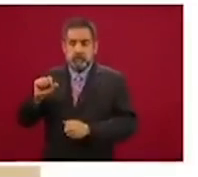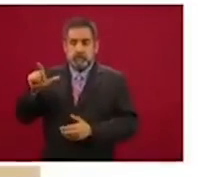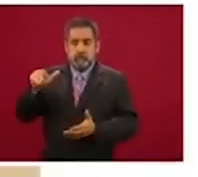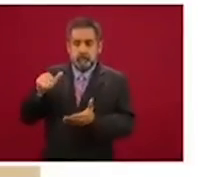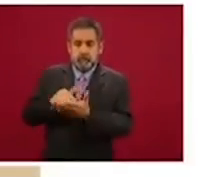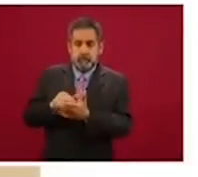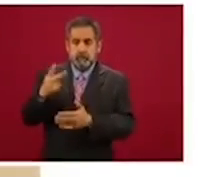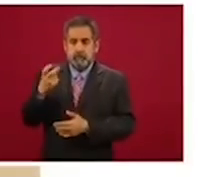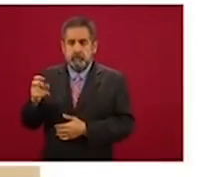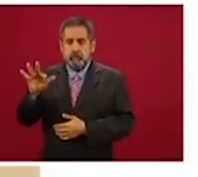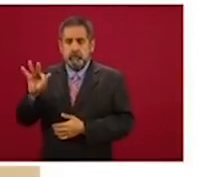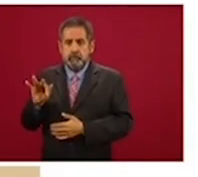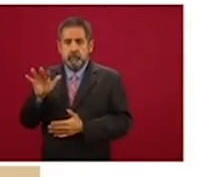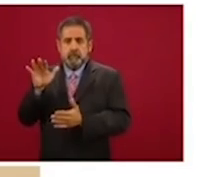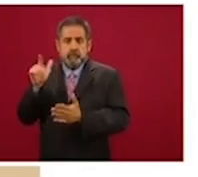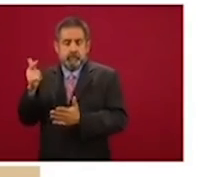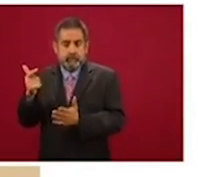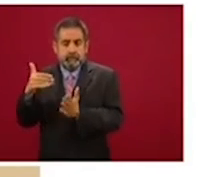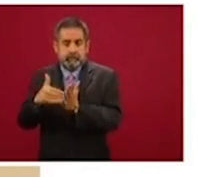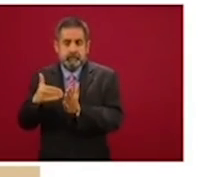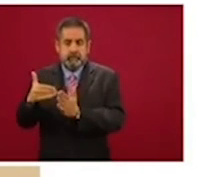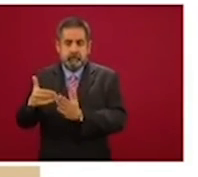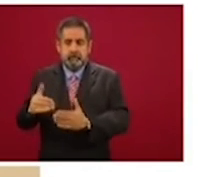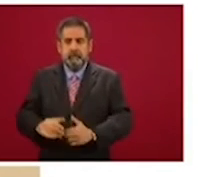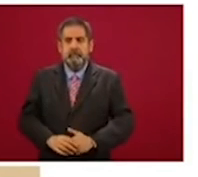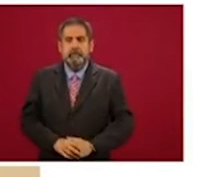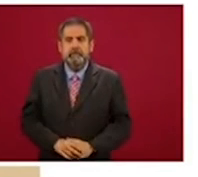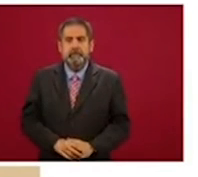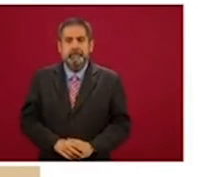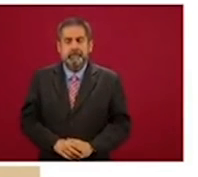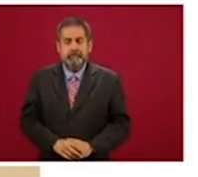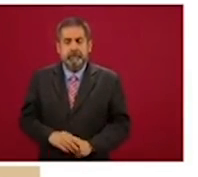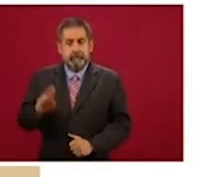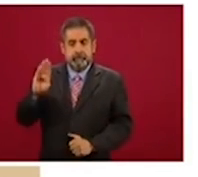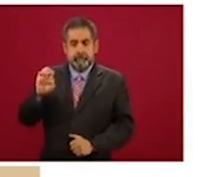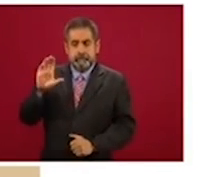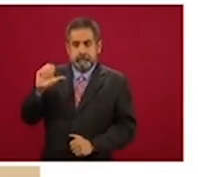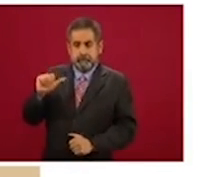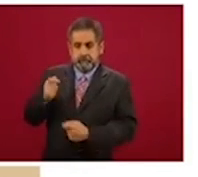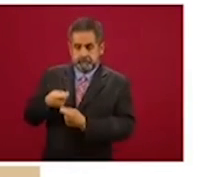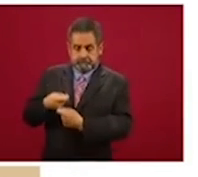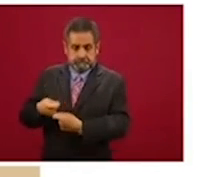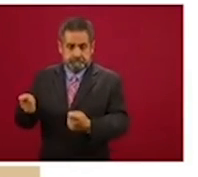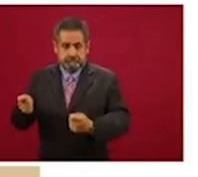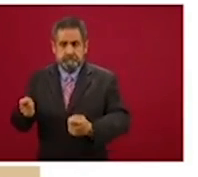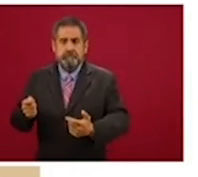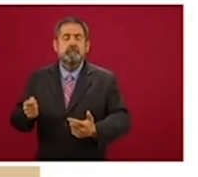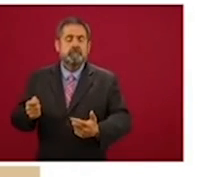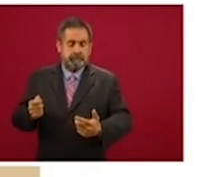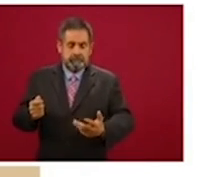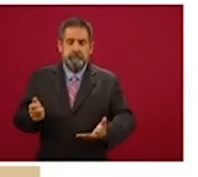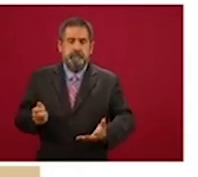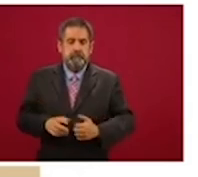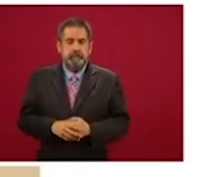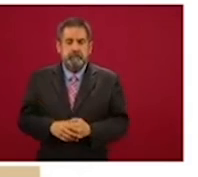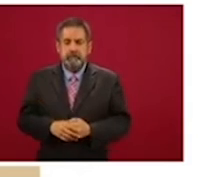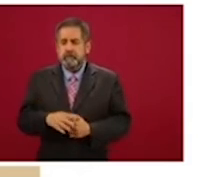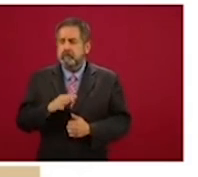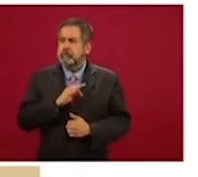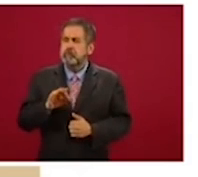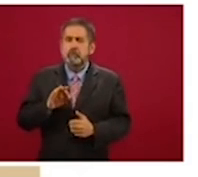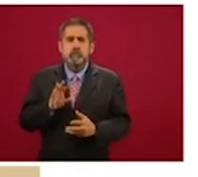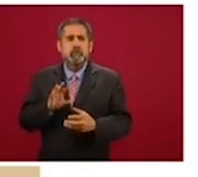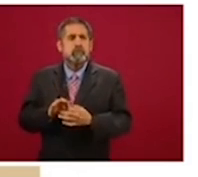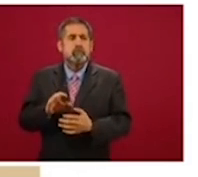247 millones becas para casi 11